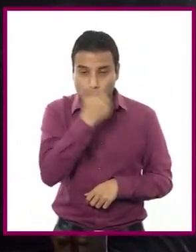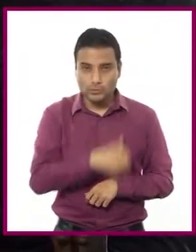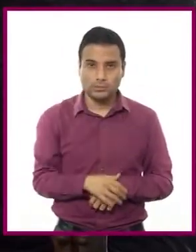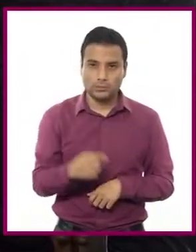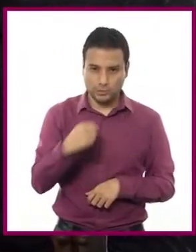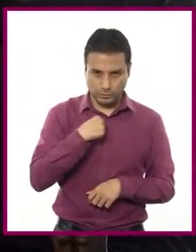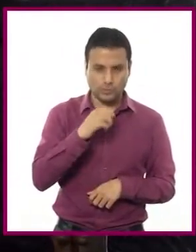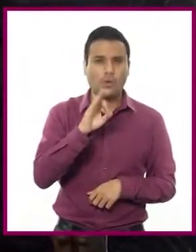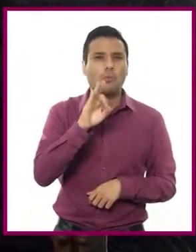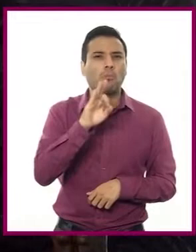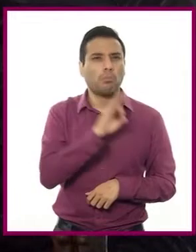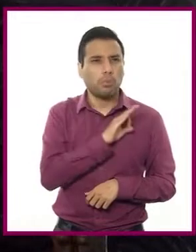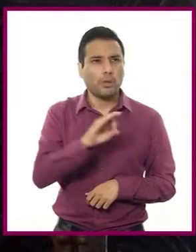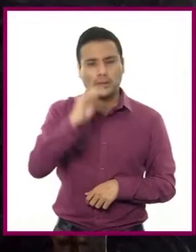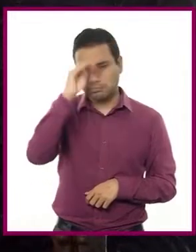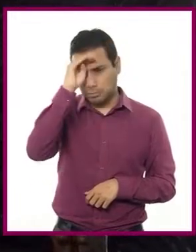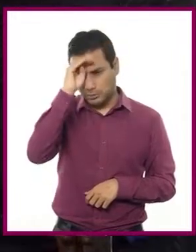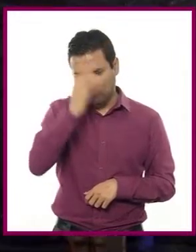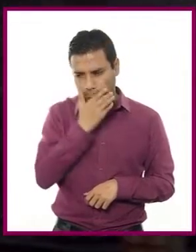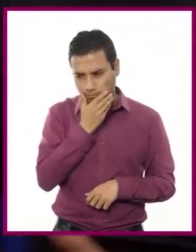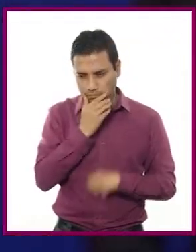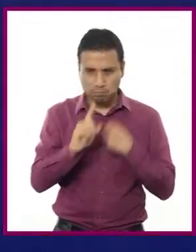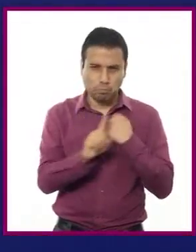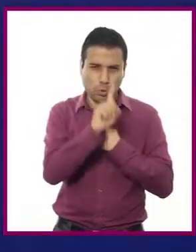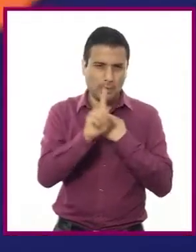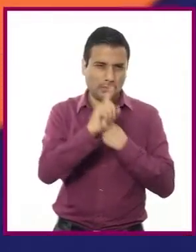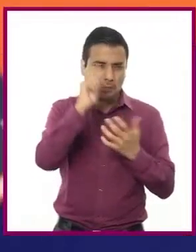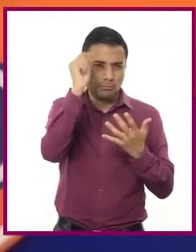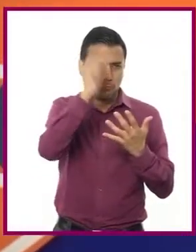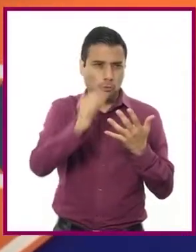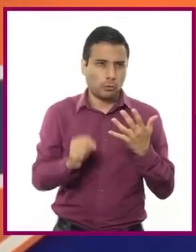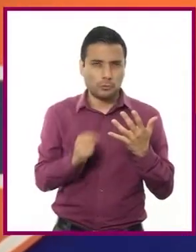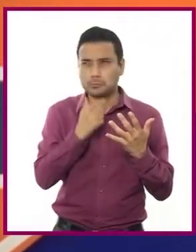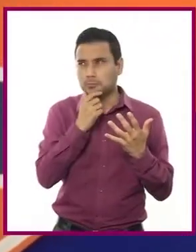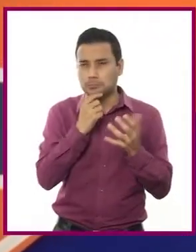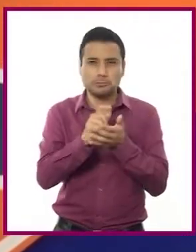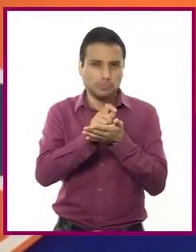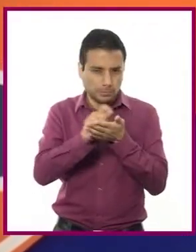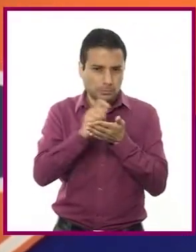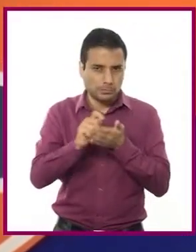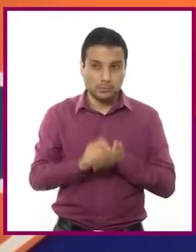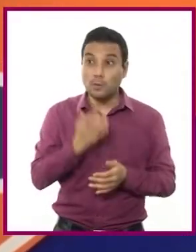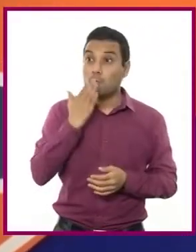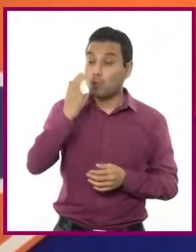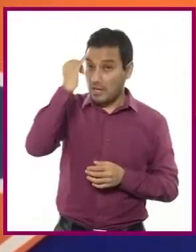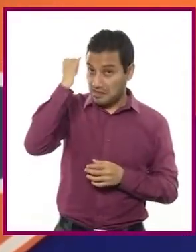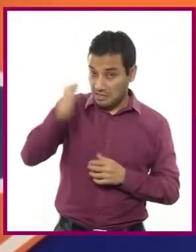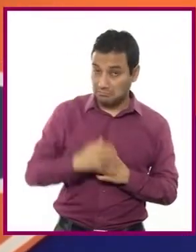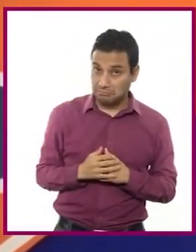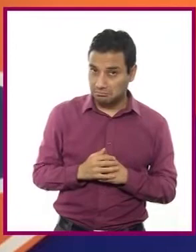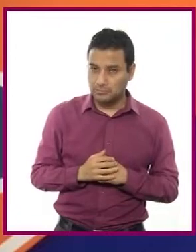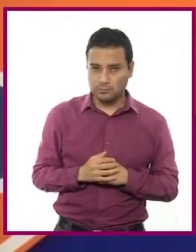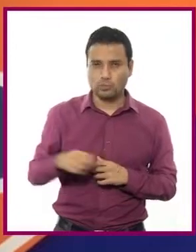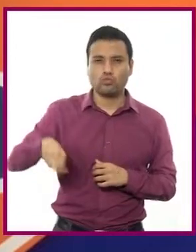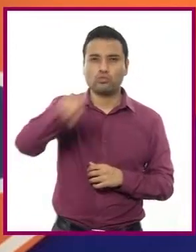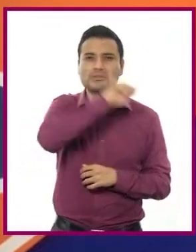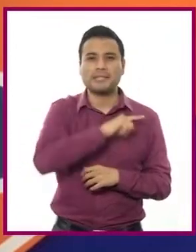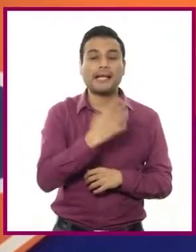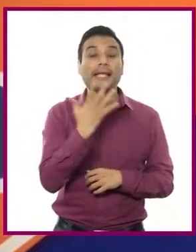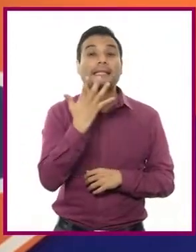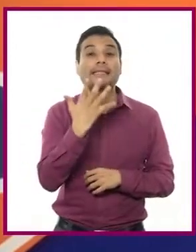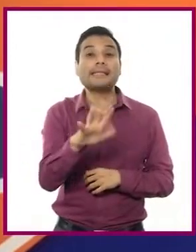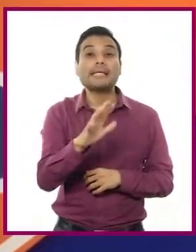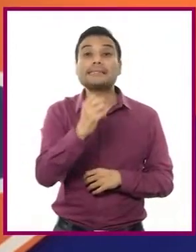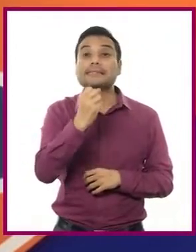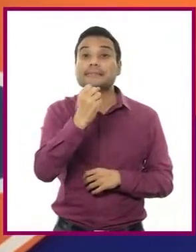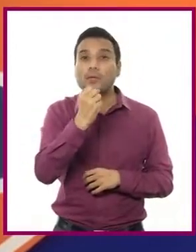una lista con los problemas sociales que conocemos? Me parece que es una buena idea. Daremos 10 segundos para escribir